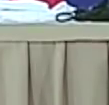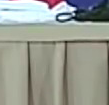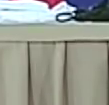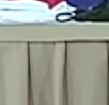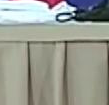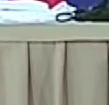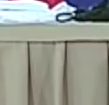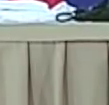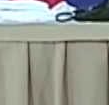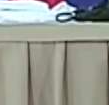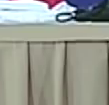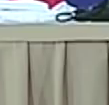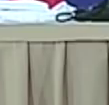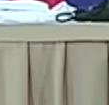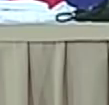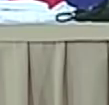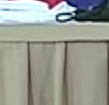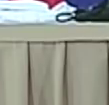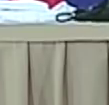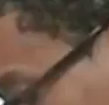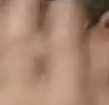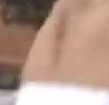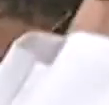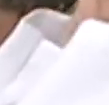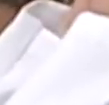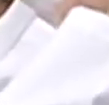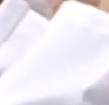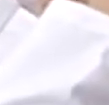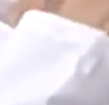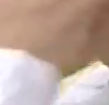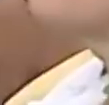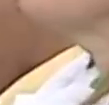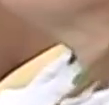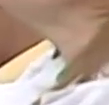carné de la patria del parto humanizado tarek